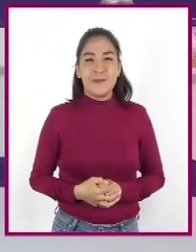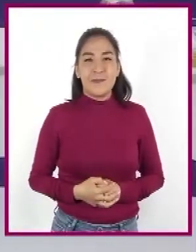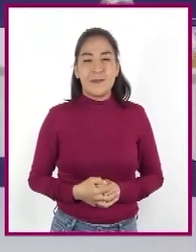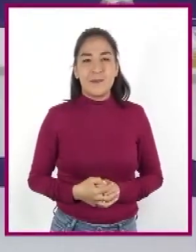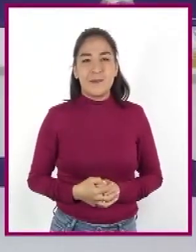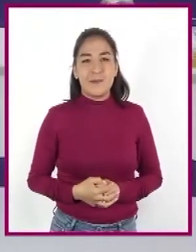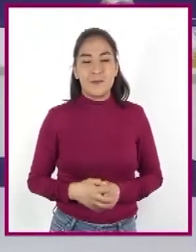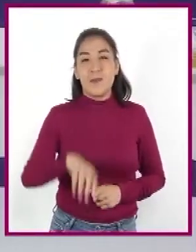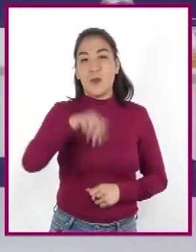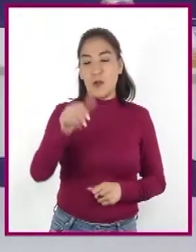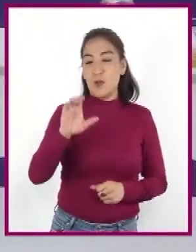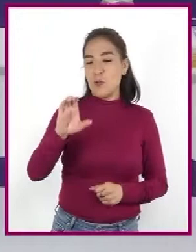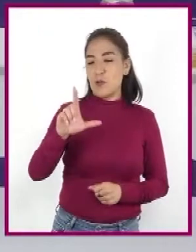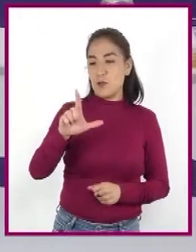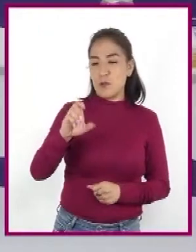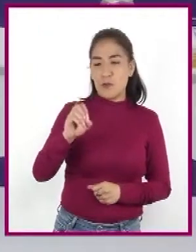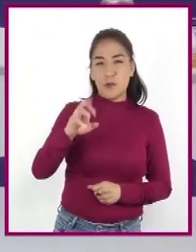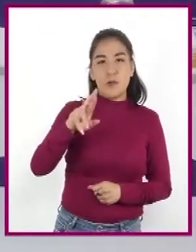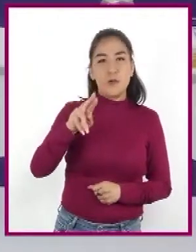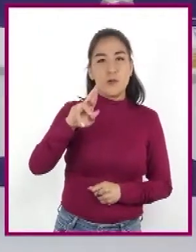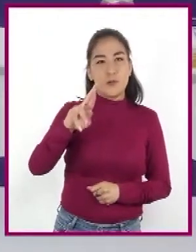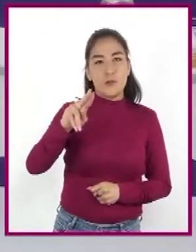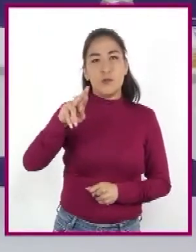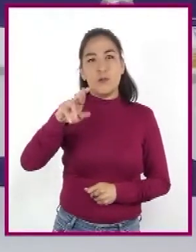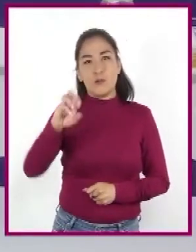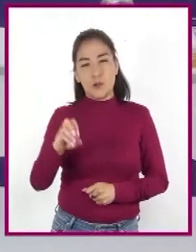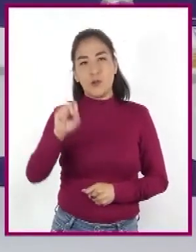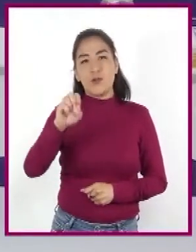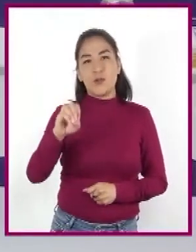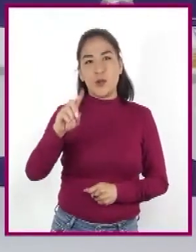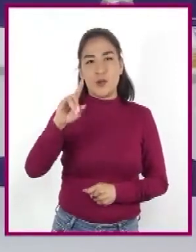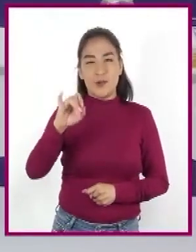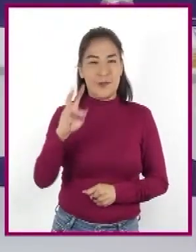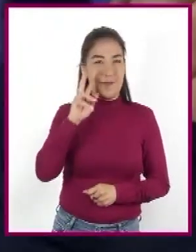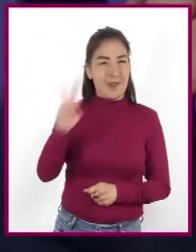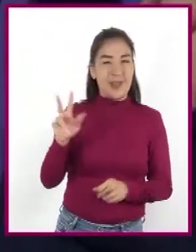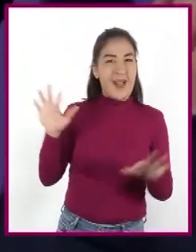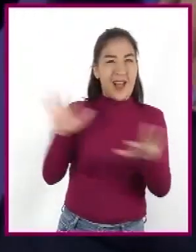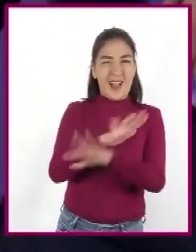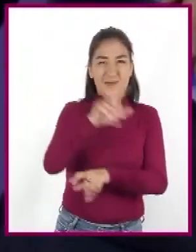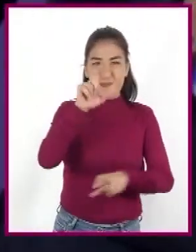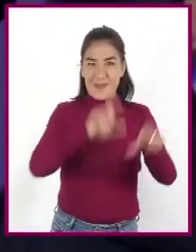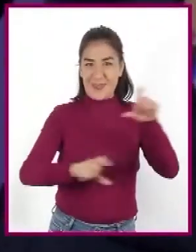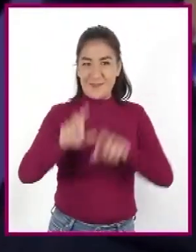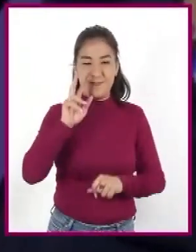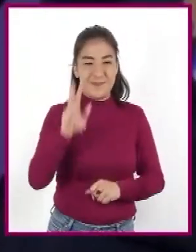de cloruro de sodio. Y observemos el cambio químico.